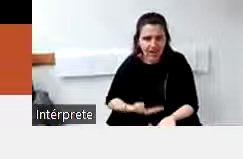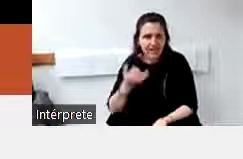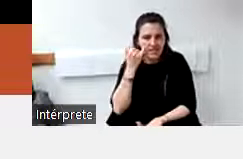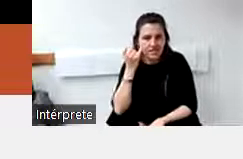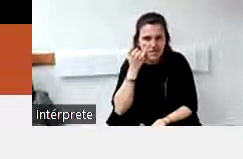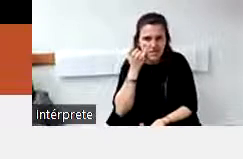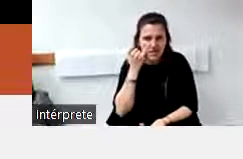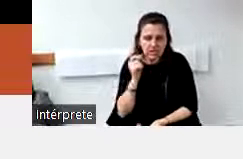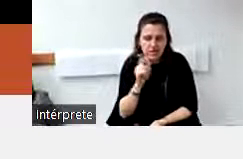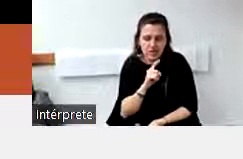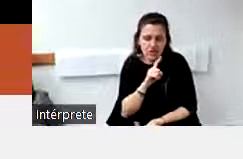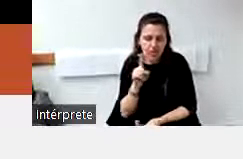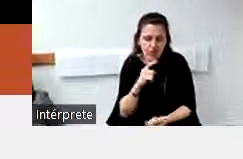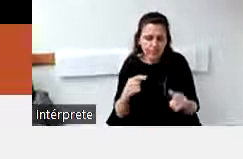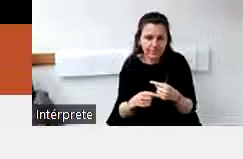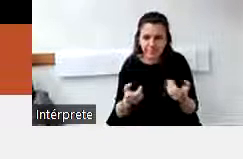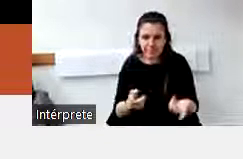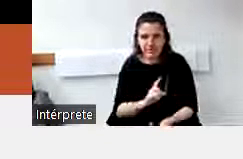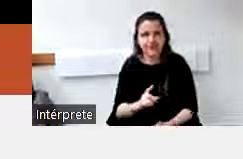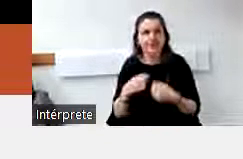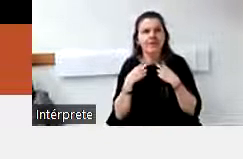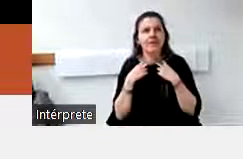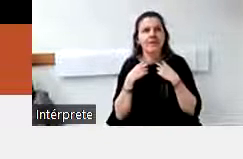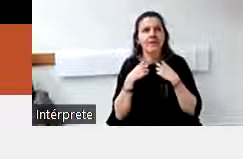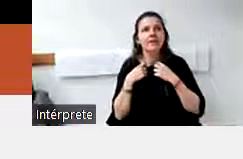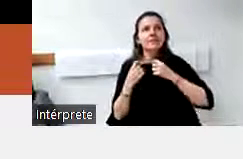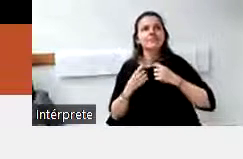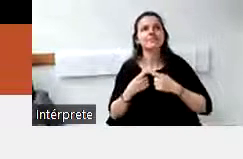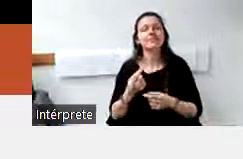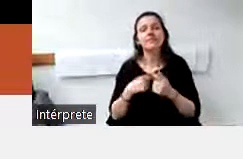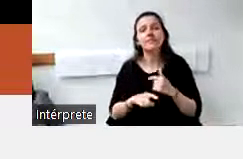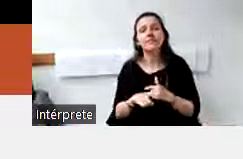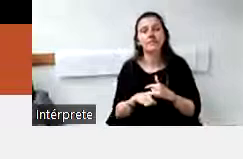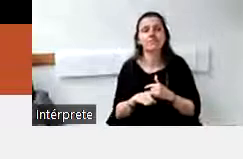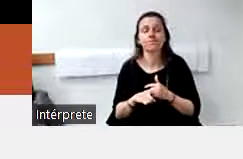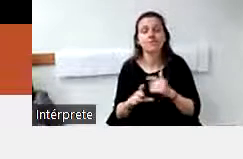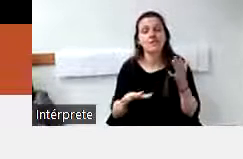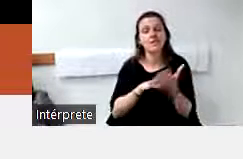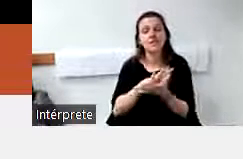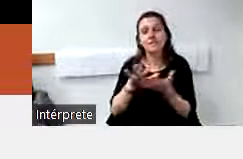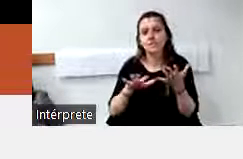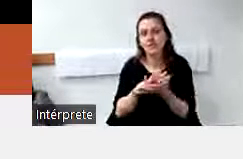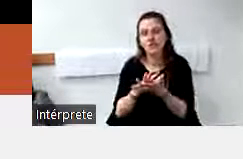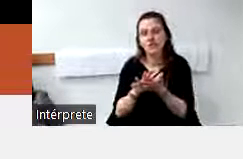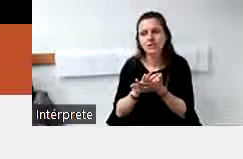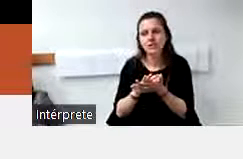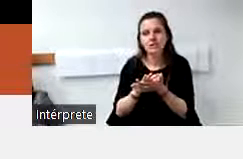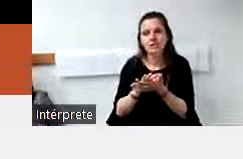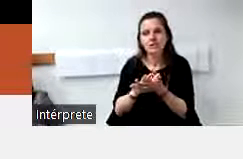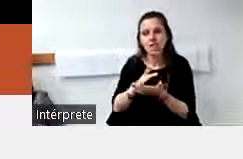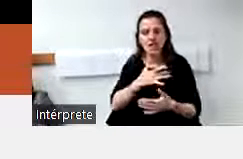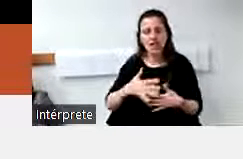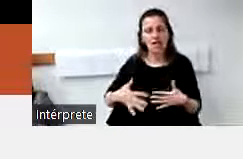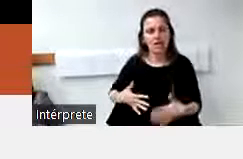Y esto se reproduce cotidianamente. No te toques. No sé qué